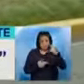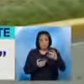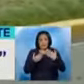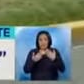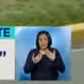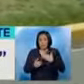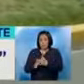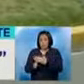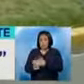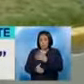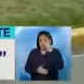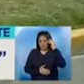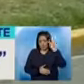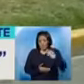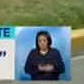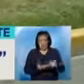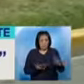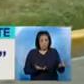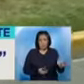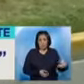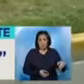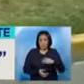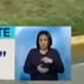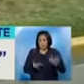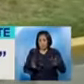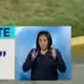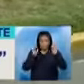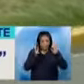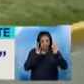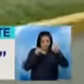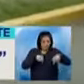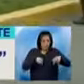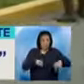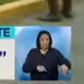por compartir su experiencia. Y nosotros, Lourdes, vamos a seguir atentos aquí en la Avenida de la Peruanidad.